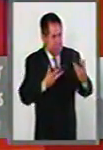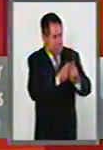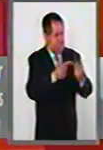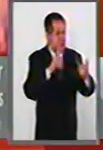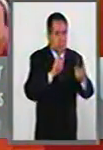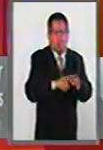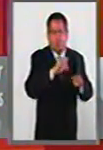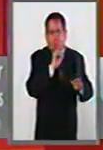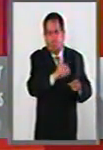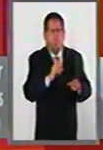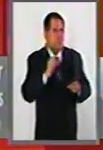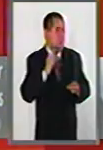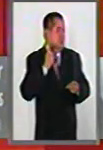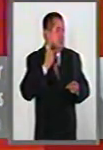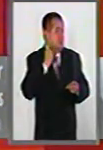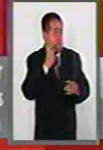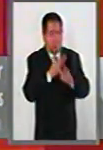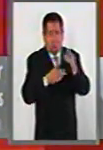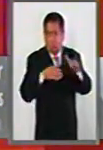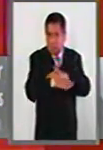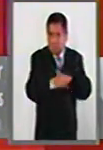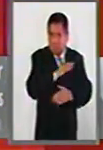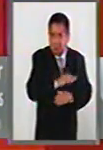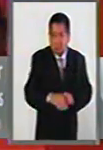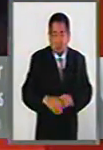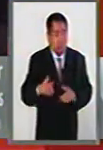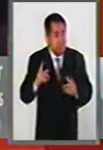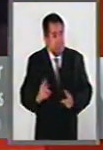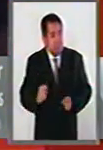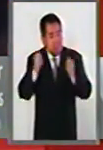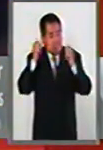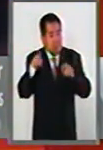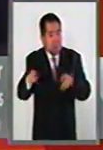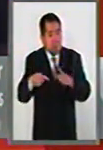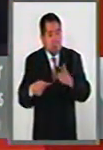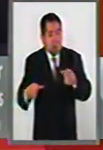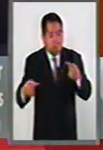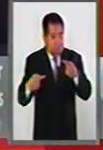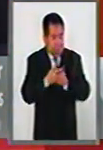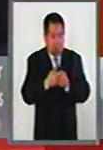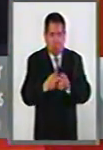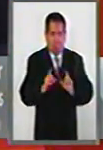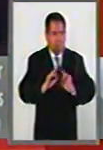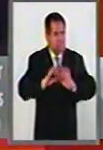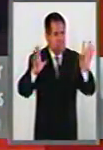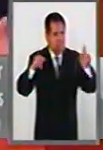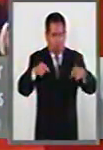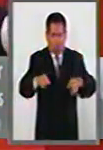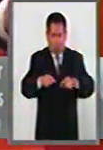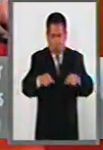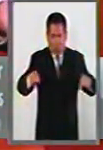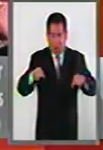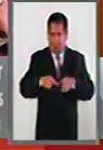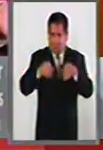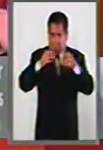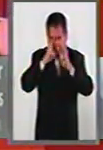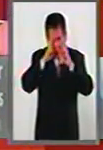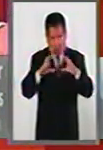3 poderes, en violación a la inviolabilidad de los recintos